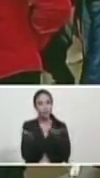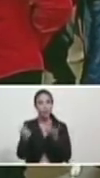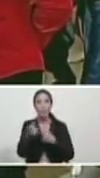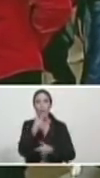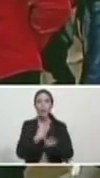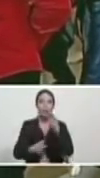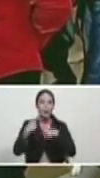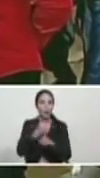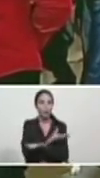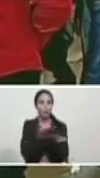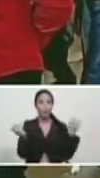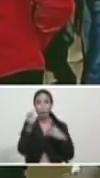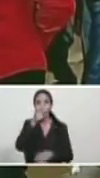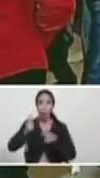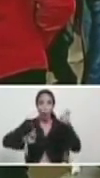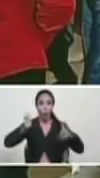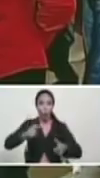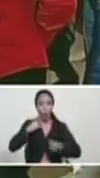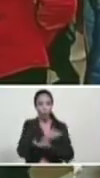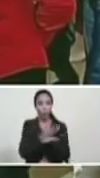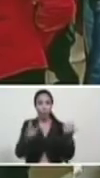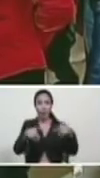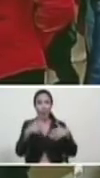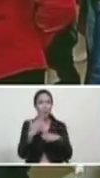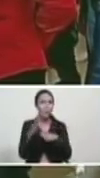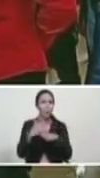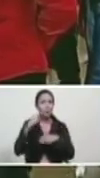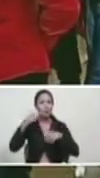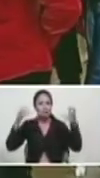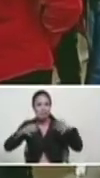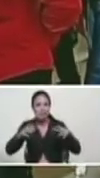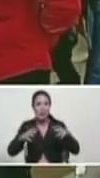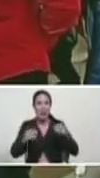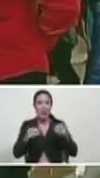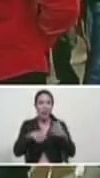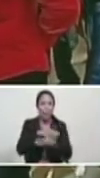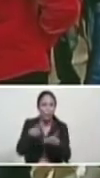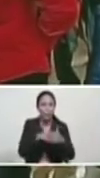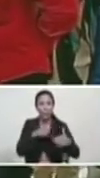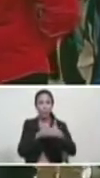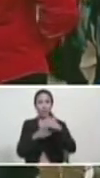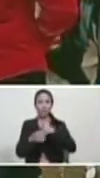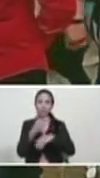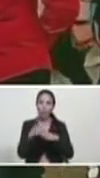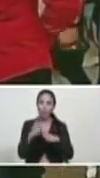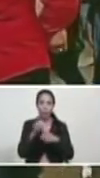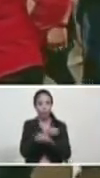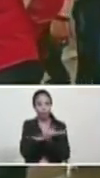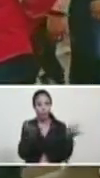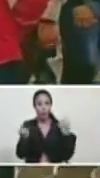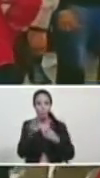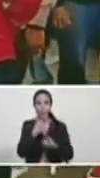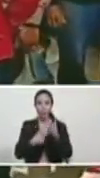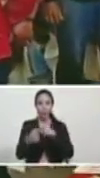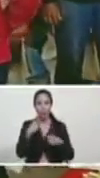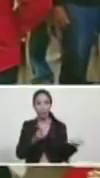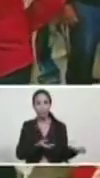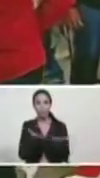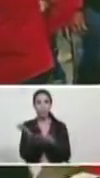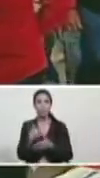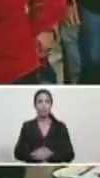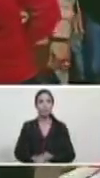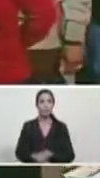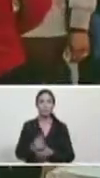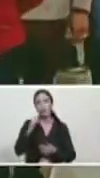medicinas para el pueblo de Venezuela, llueva, truene o relampague. Bueno, vamos entonces para el set principal desde